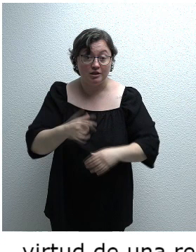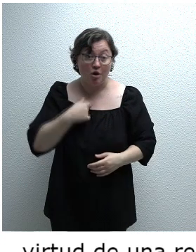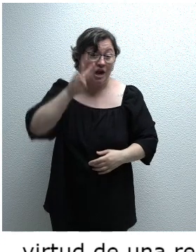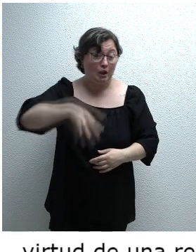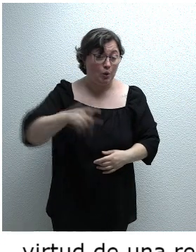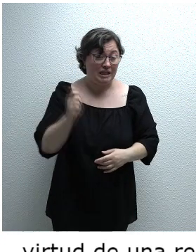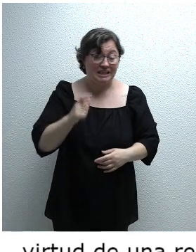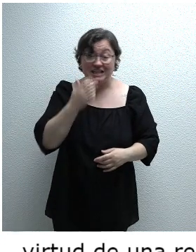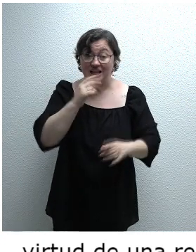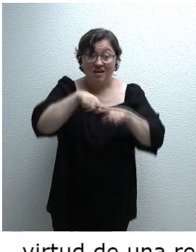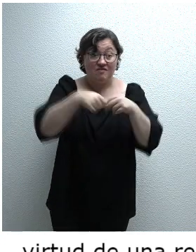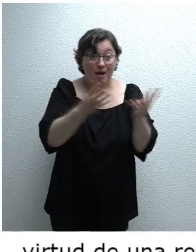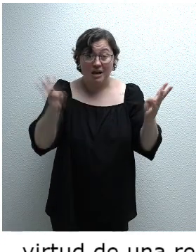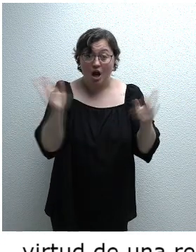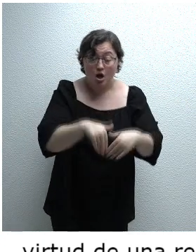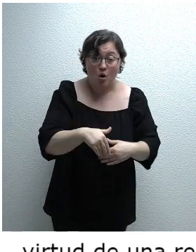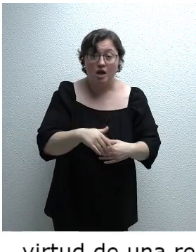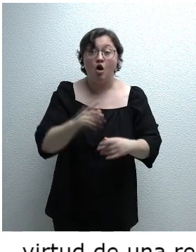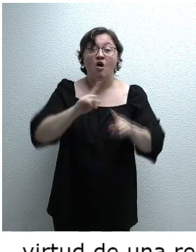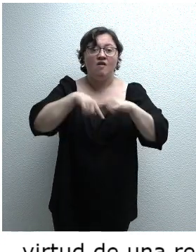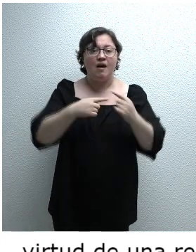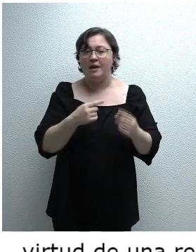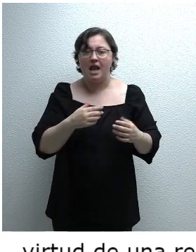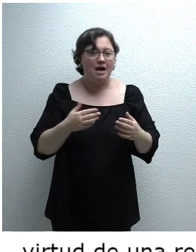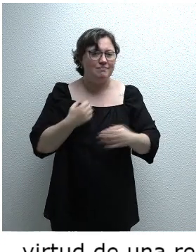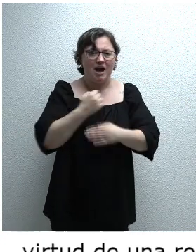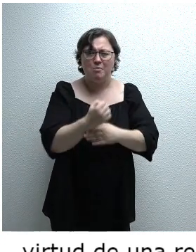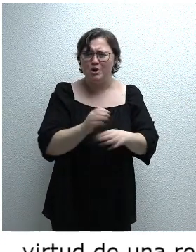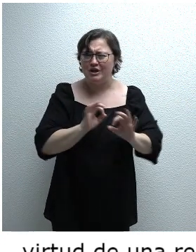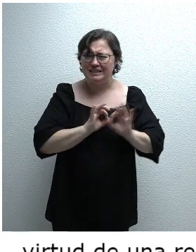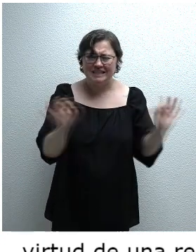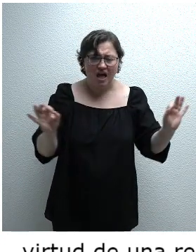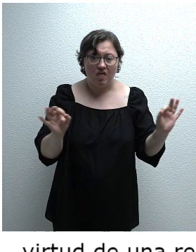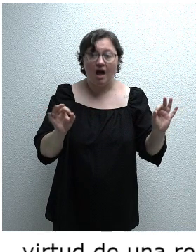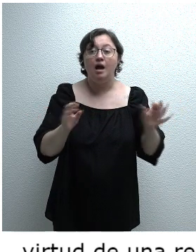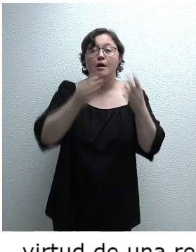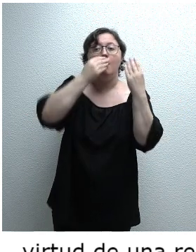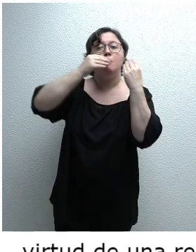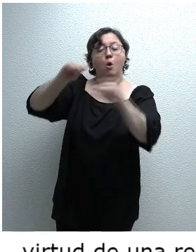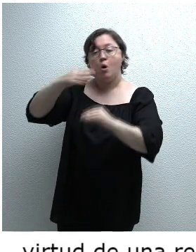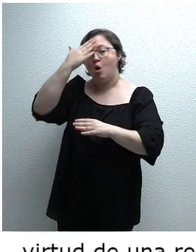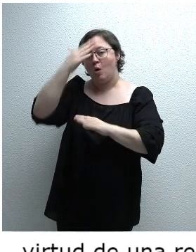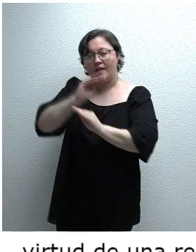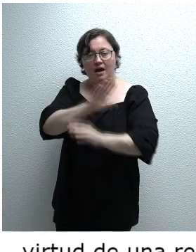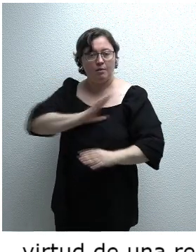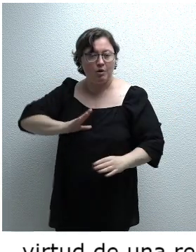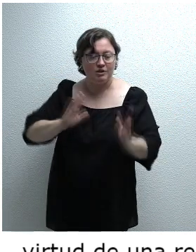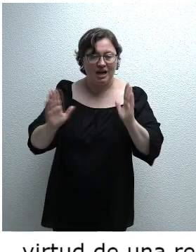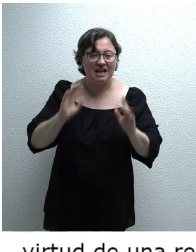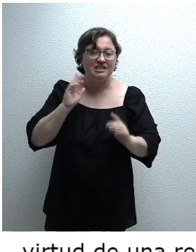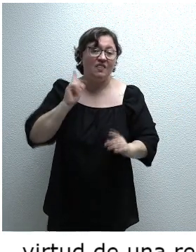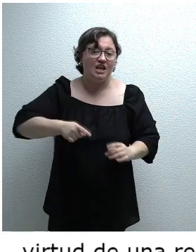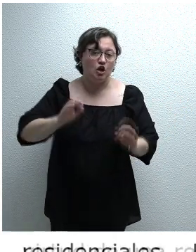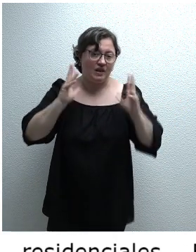es habitual que cuando no hay familiares o los familiares no les dan un soporte adecuado, se designe la guarda de hecho a los directores de la residencia,